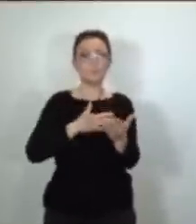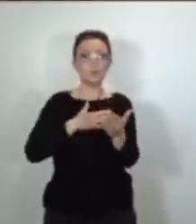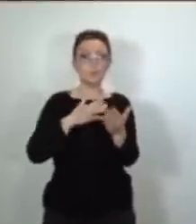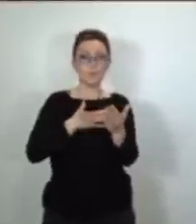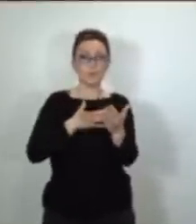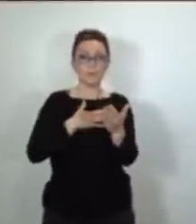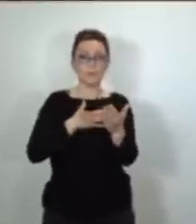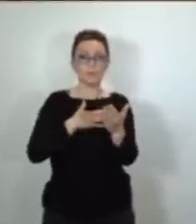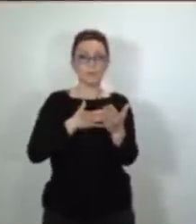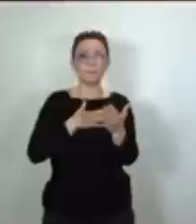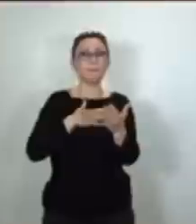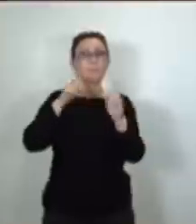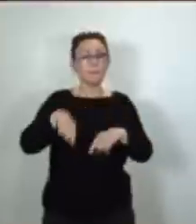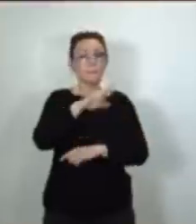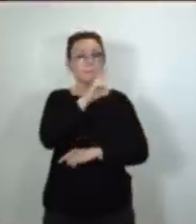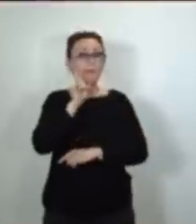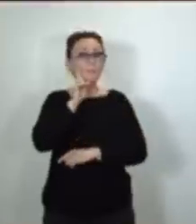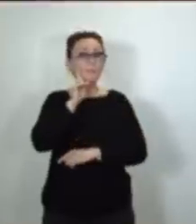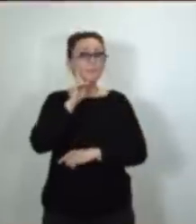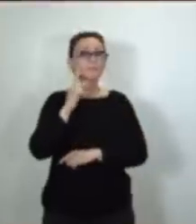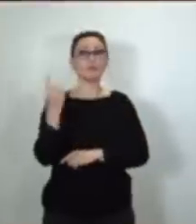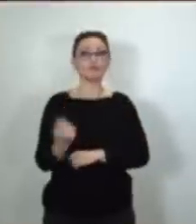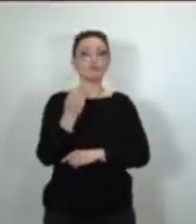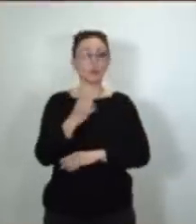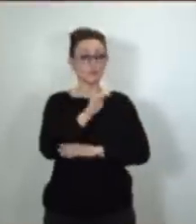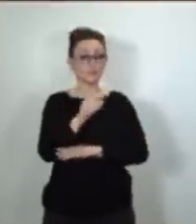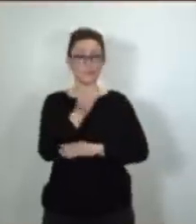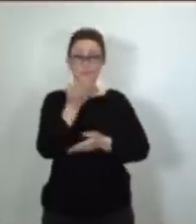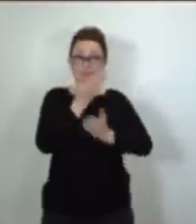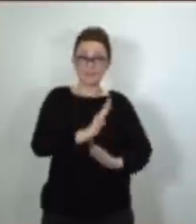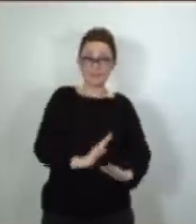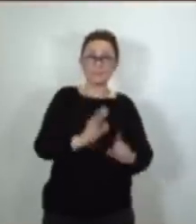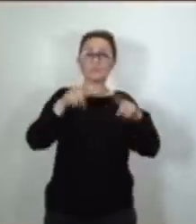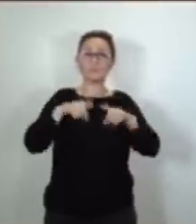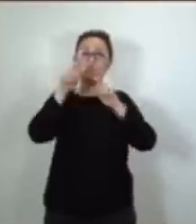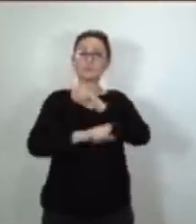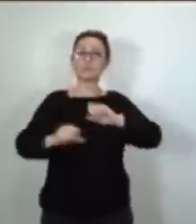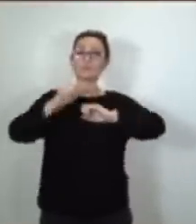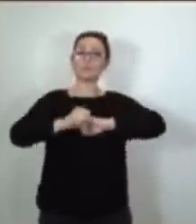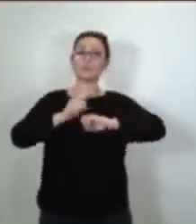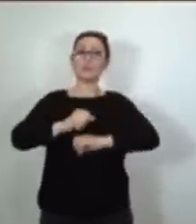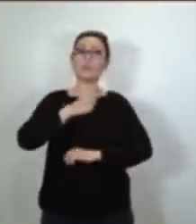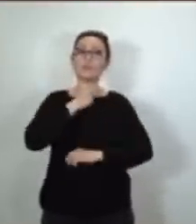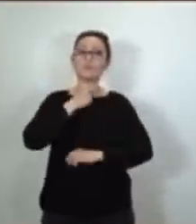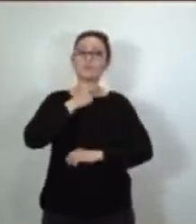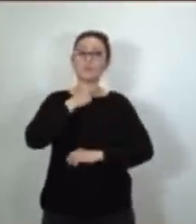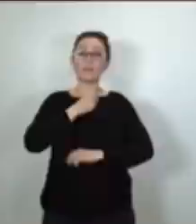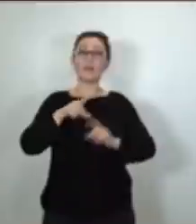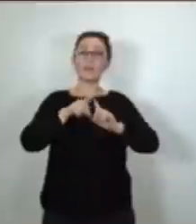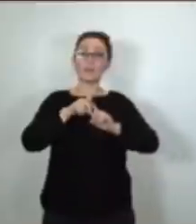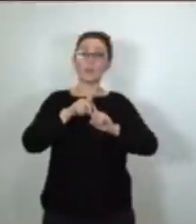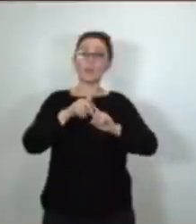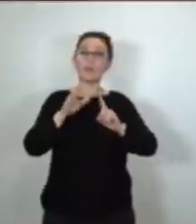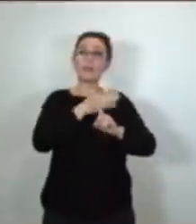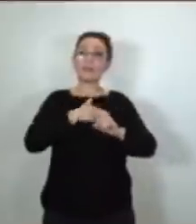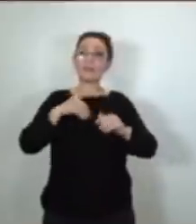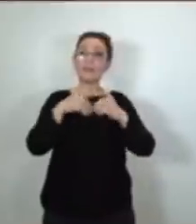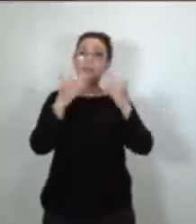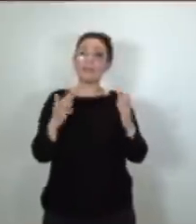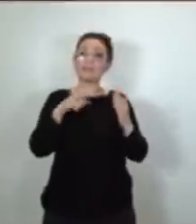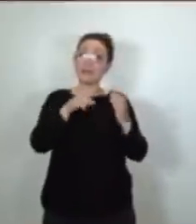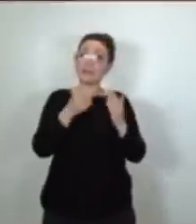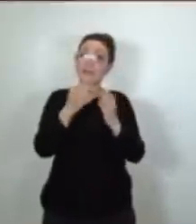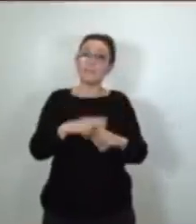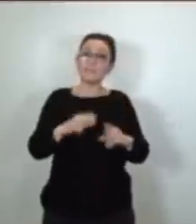de mes, a las madres que crían solas, a las personas mayores a las que les gustaría acabar sus vidas en sus casas y no en una